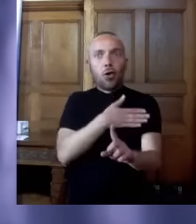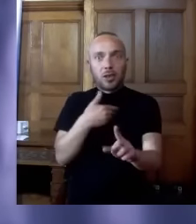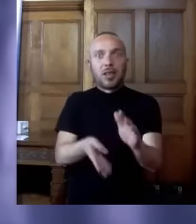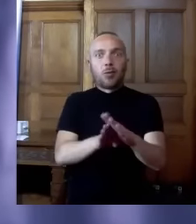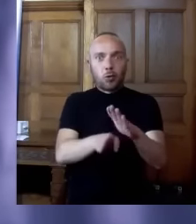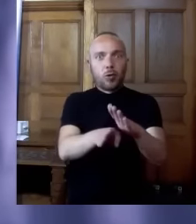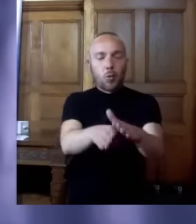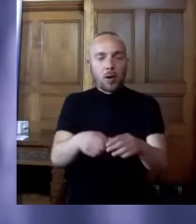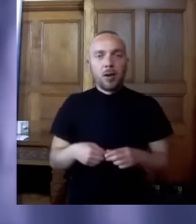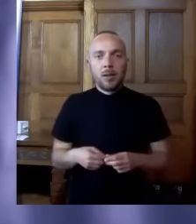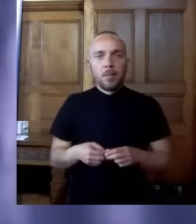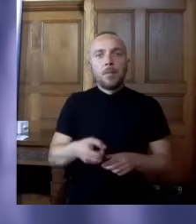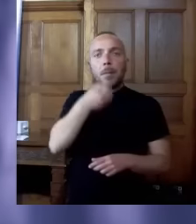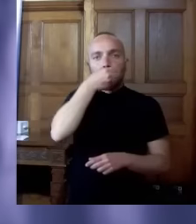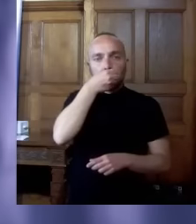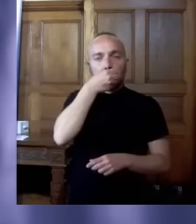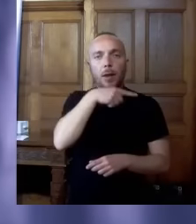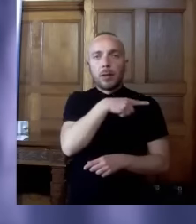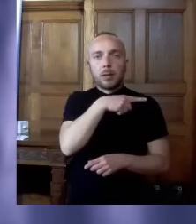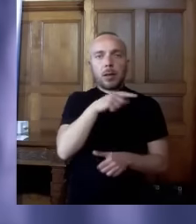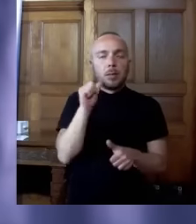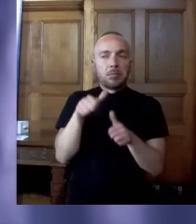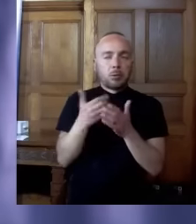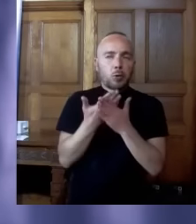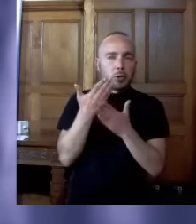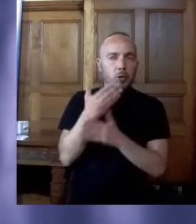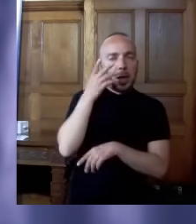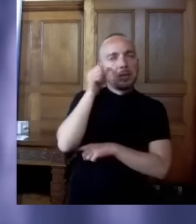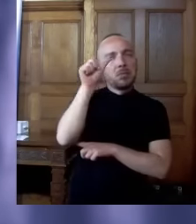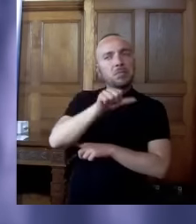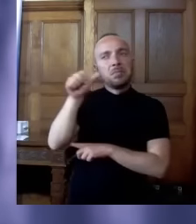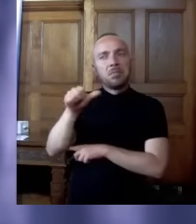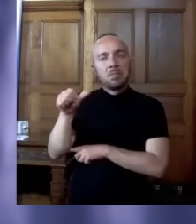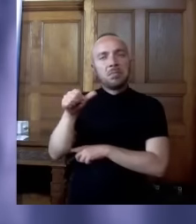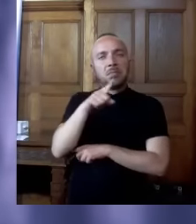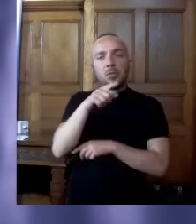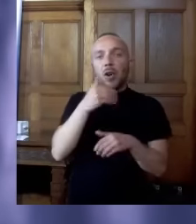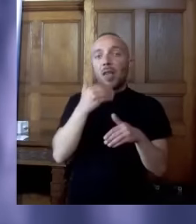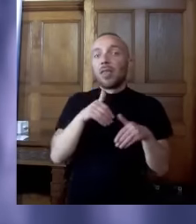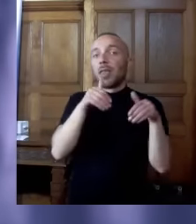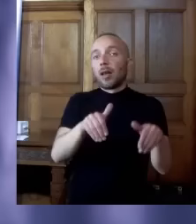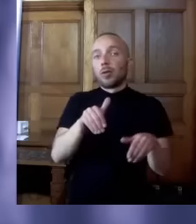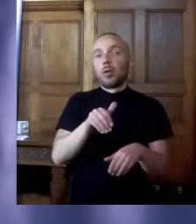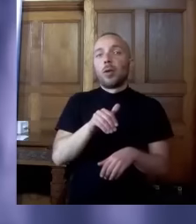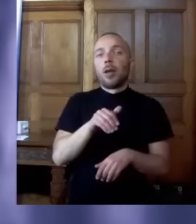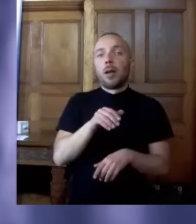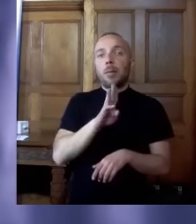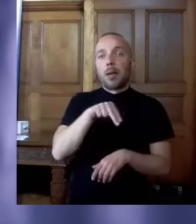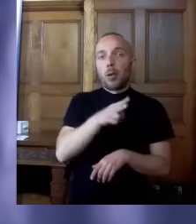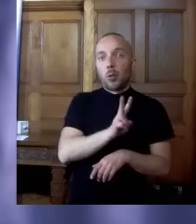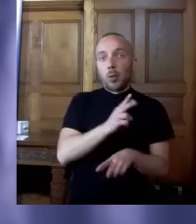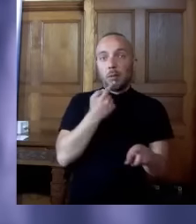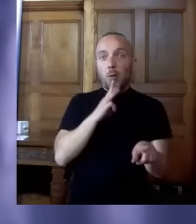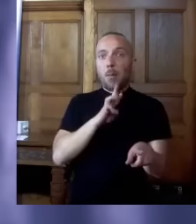el partido socialista escuchando a lo largo de estos últimos días al candidato del partido nacionalista Vasco al Señor pradales